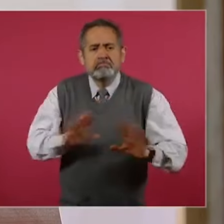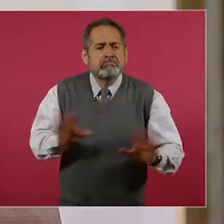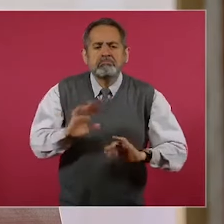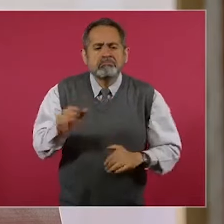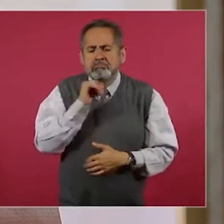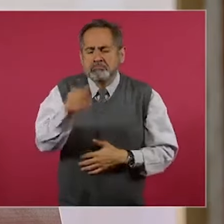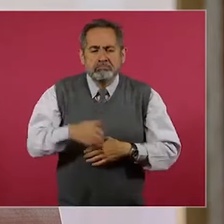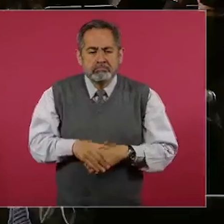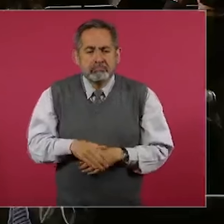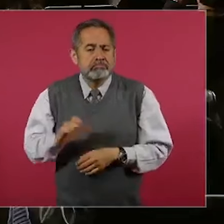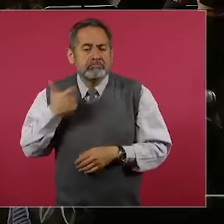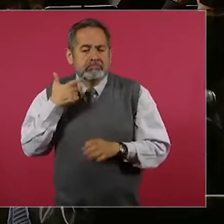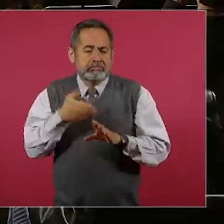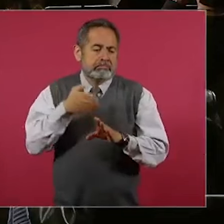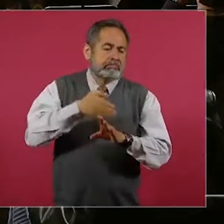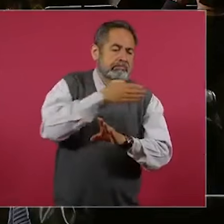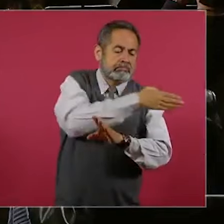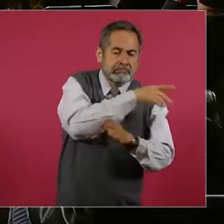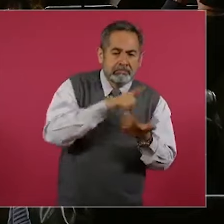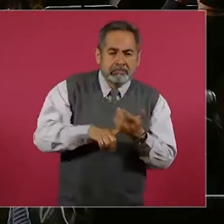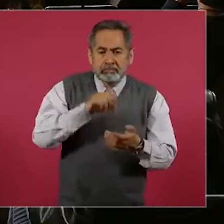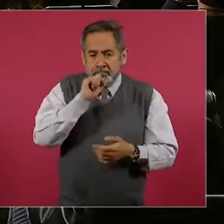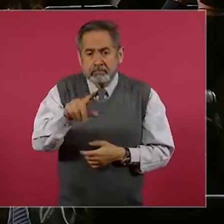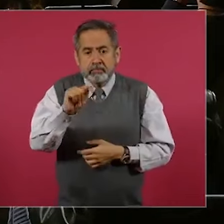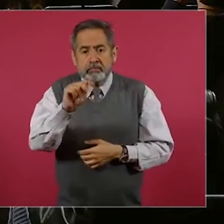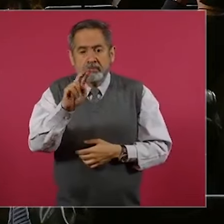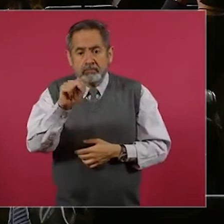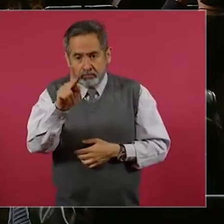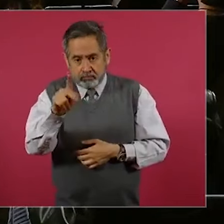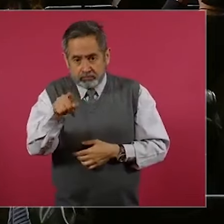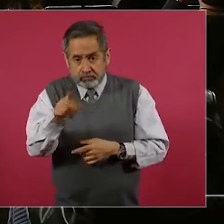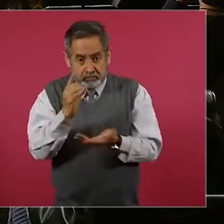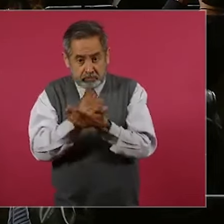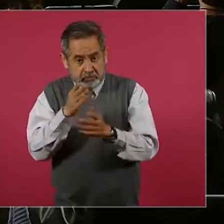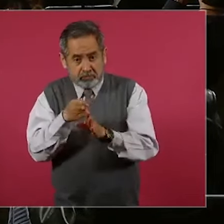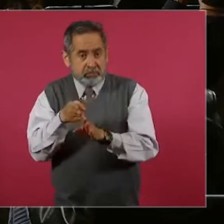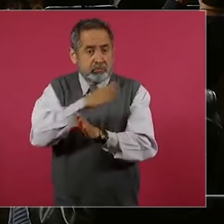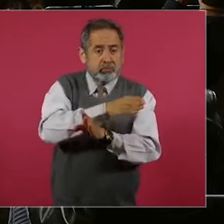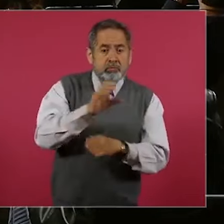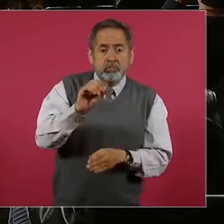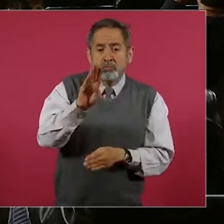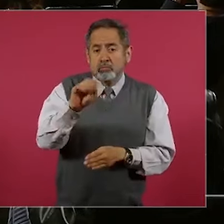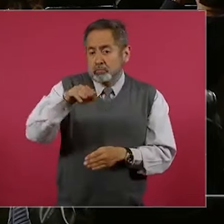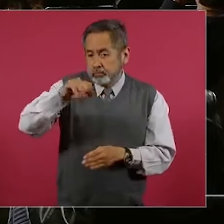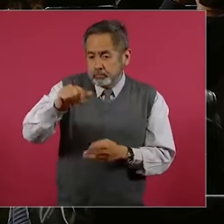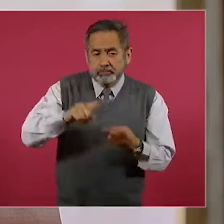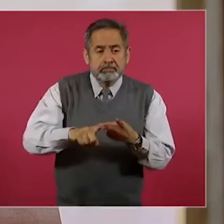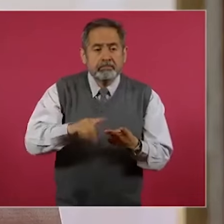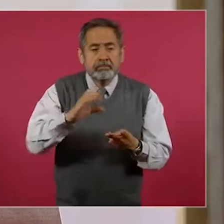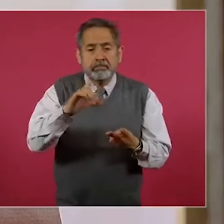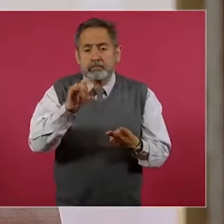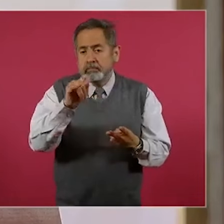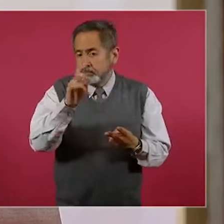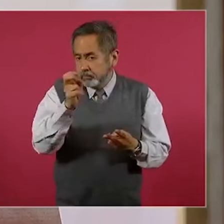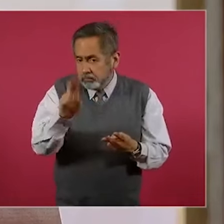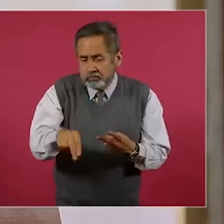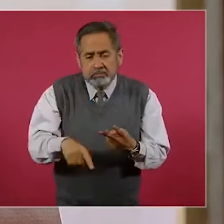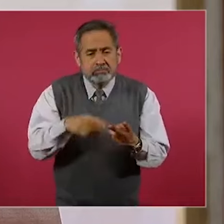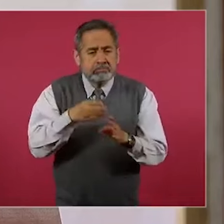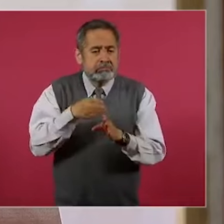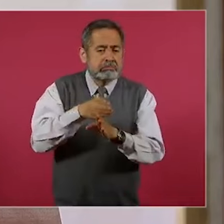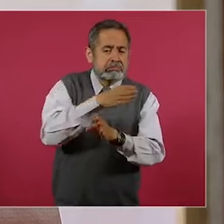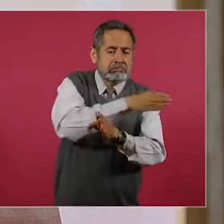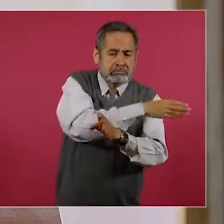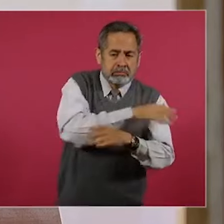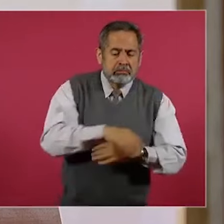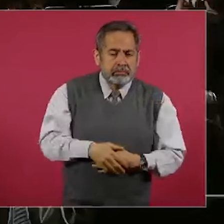porque todos, no solo el presidente Trump, el presidente Obama, el presidente Clinton. ¿Usted